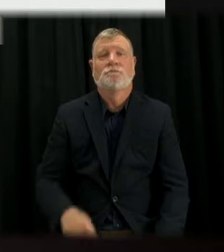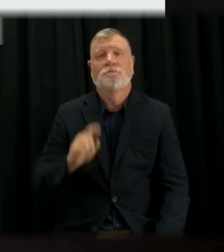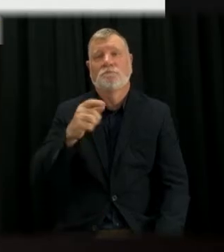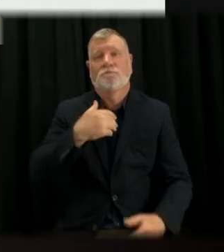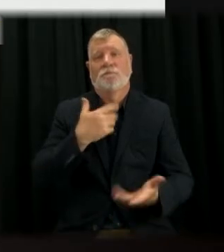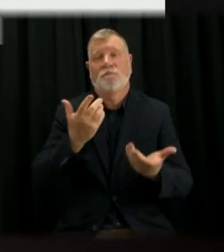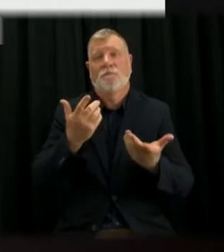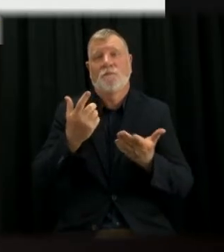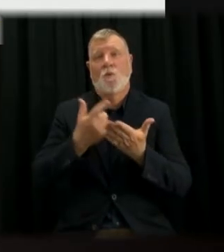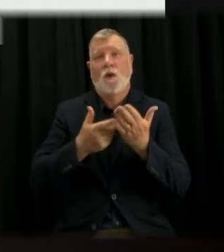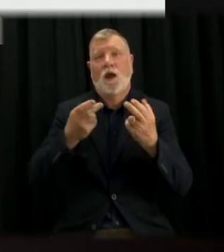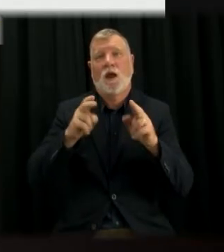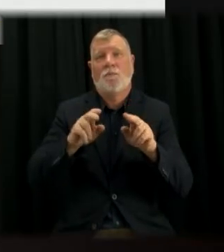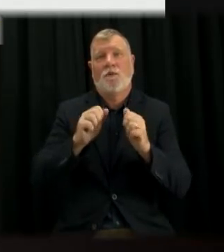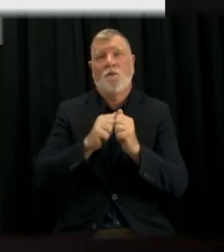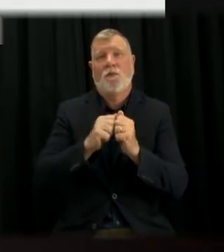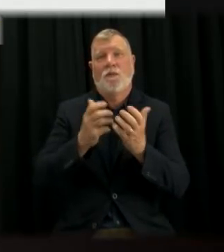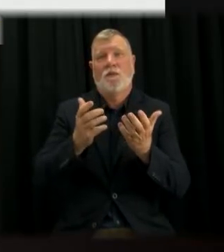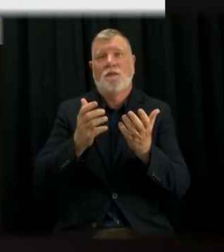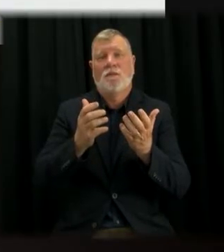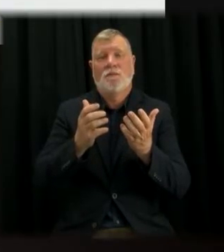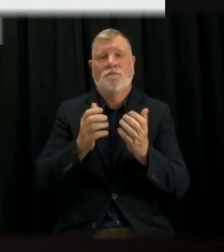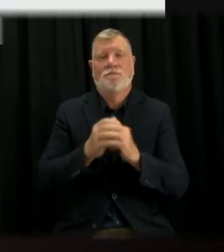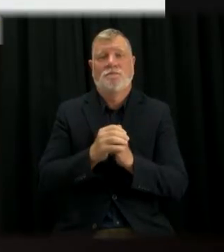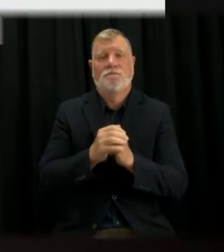Aquí tenemos un estatus de